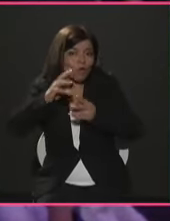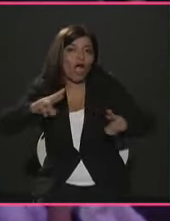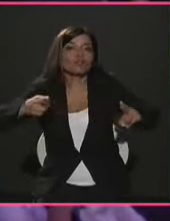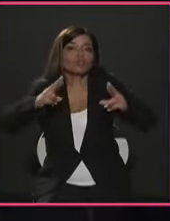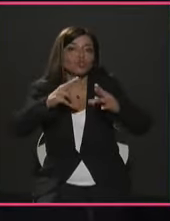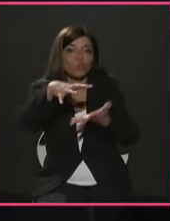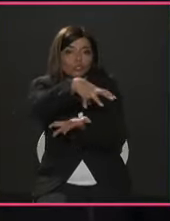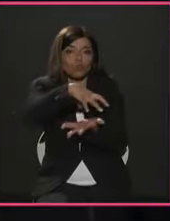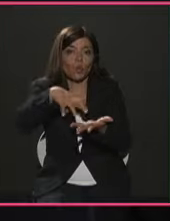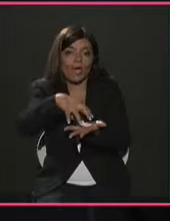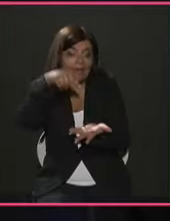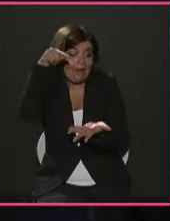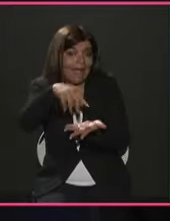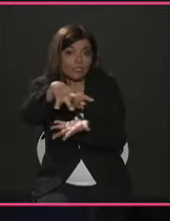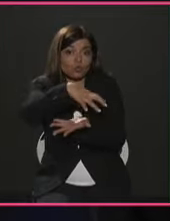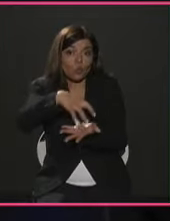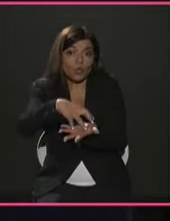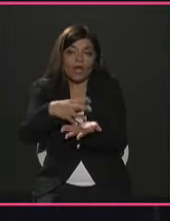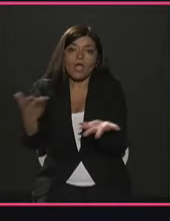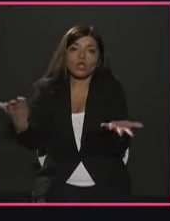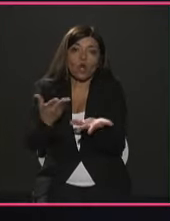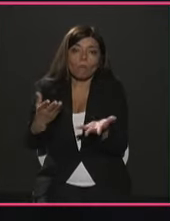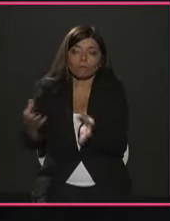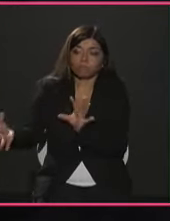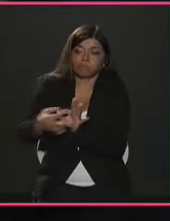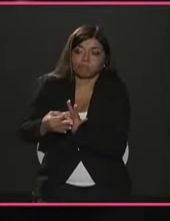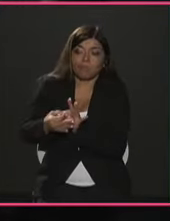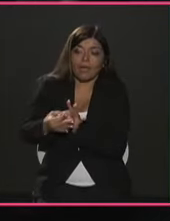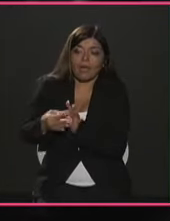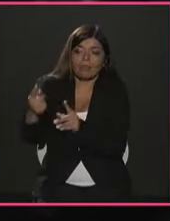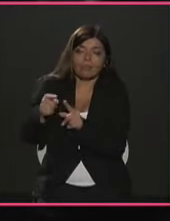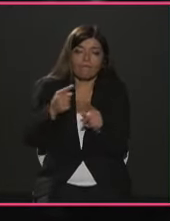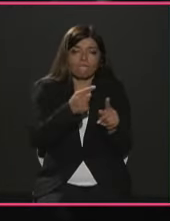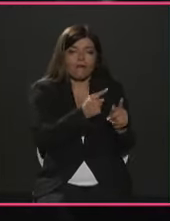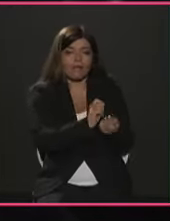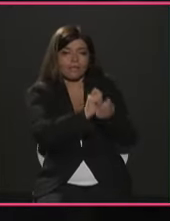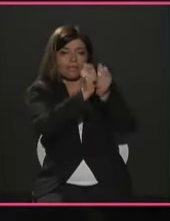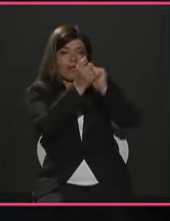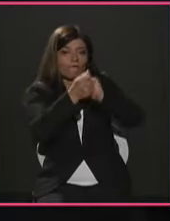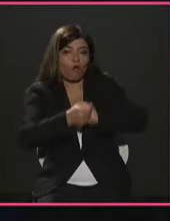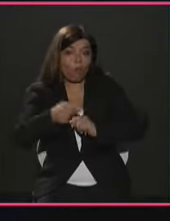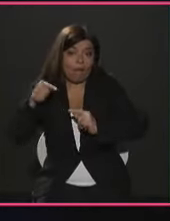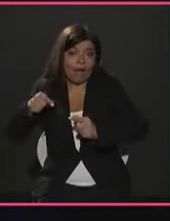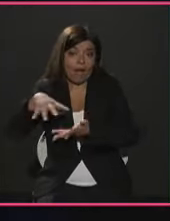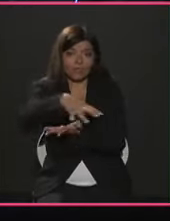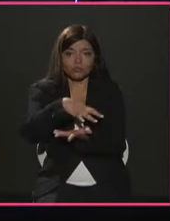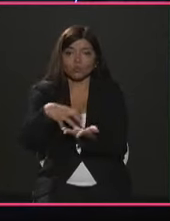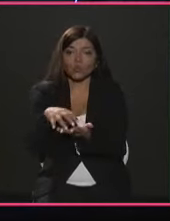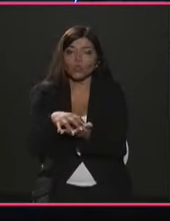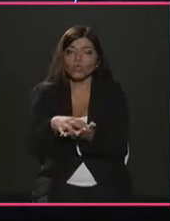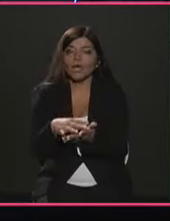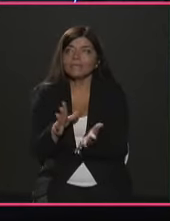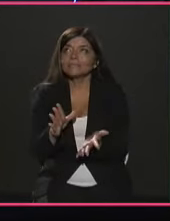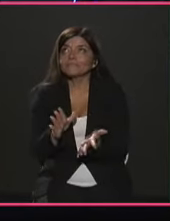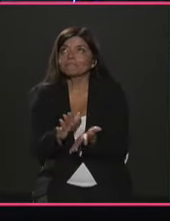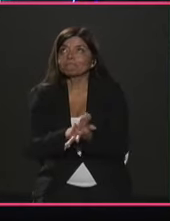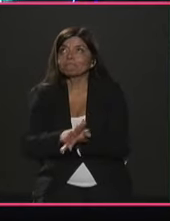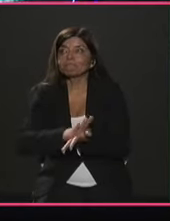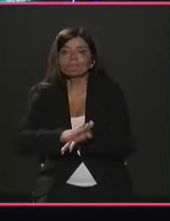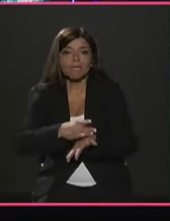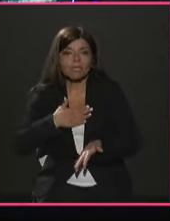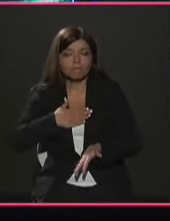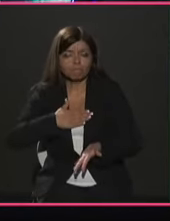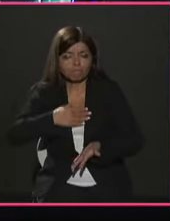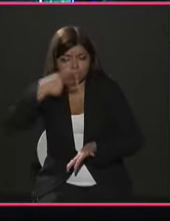nos enseñan también a construirlas a diferenciarlas y a transformarlas en verdaderas huellas dactilares